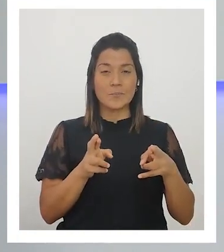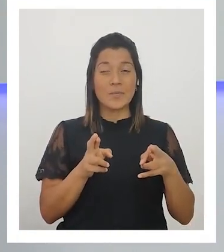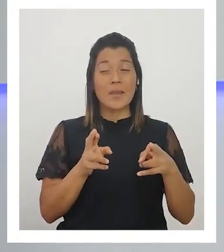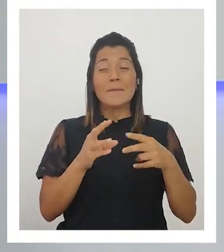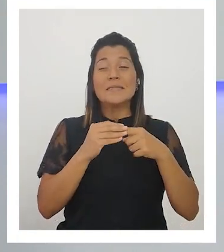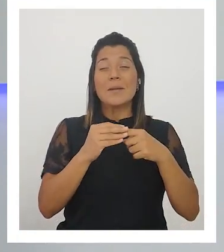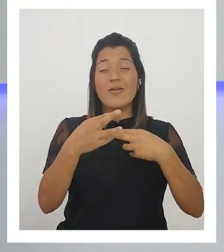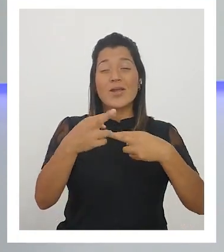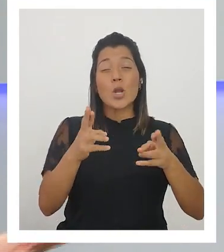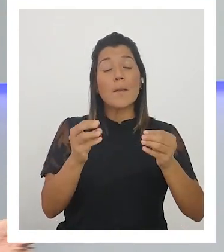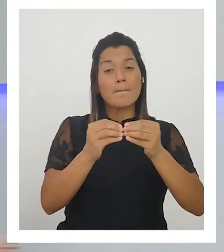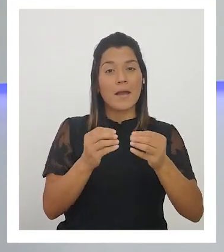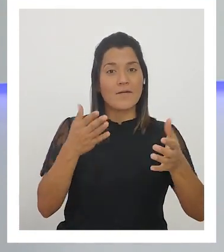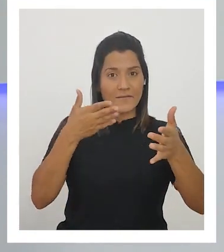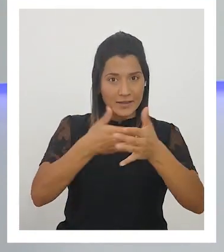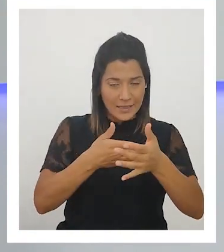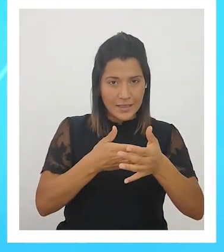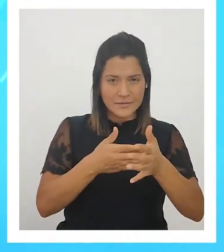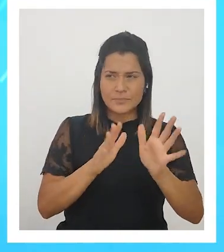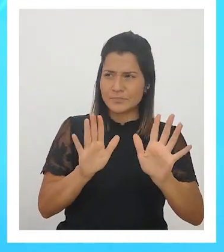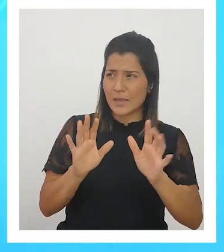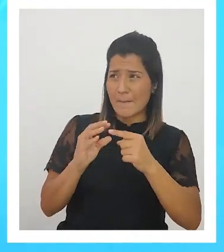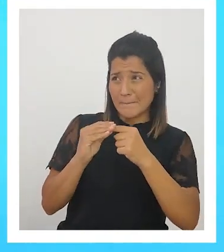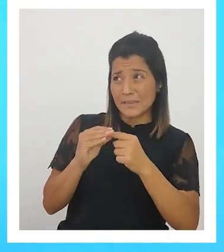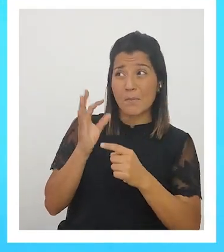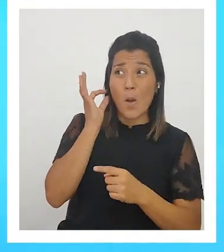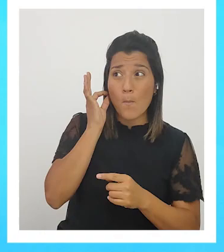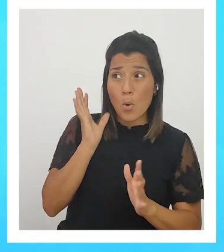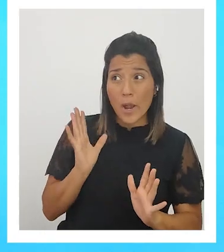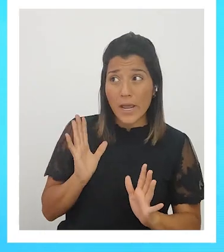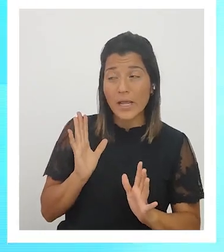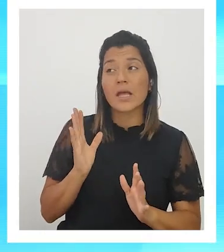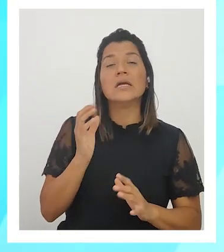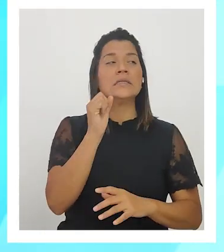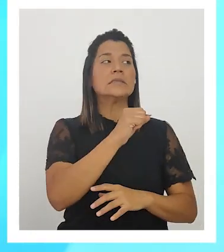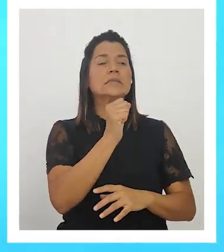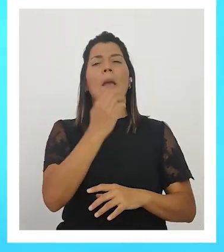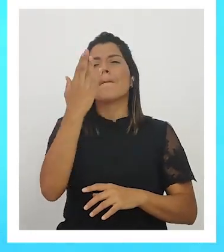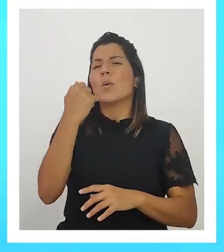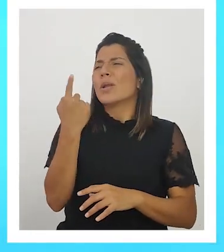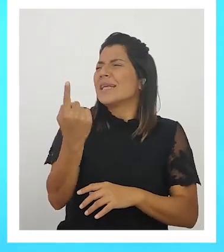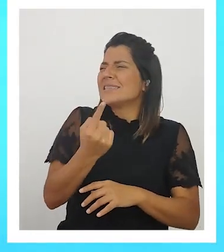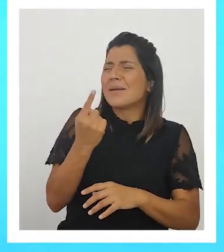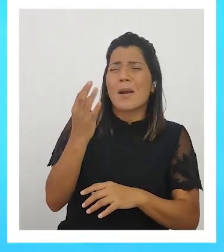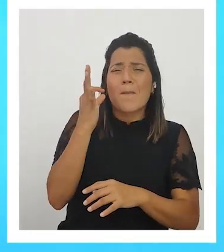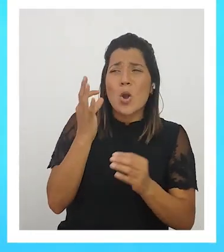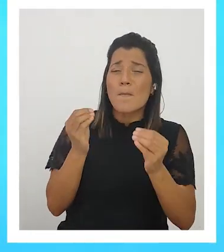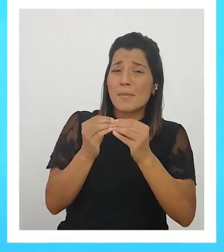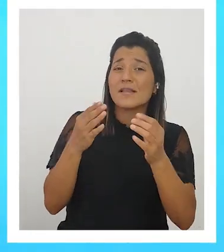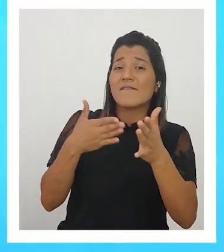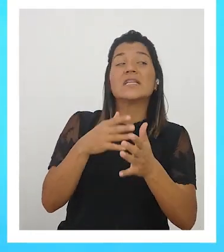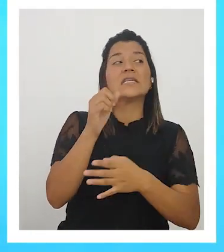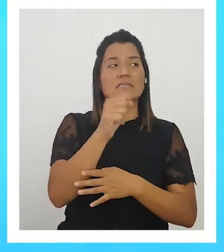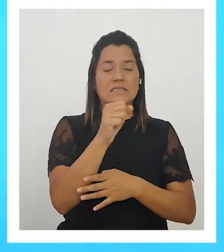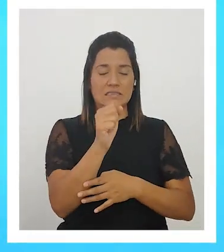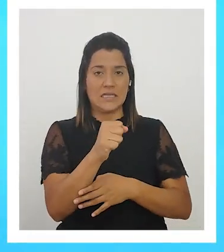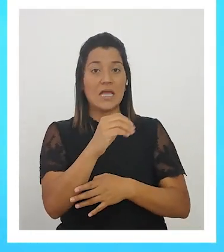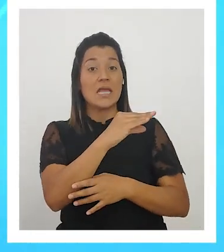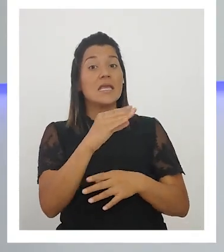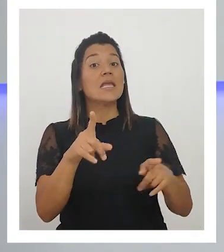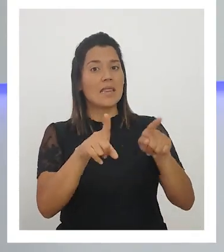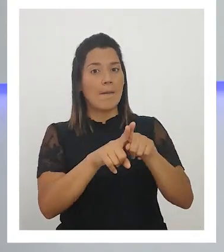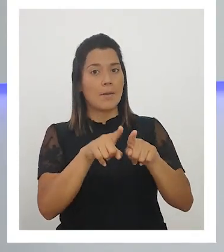desempleo. Sobre todo en las mujeres, que sí, siempre ha sido como la parte más golpeada en esta situación. Sí, y además usted